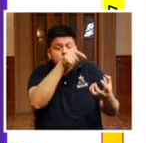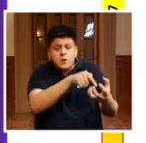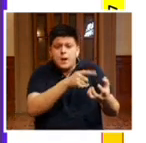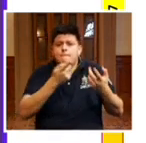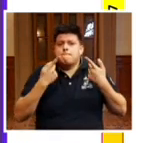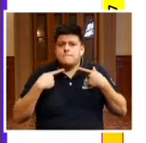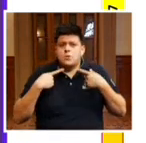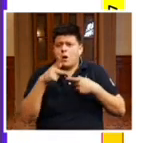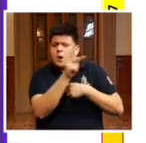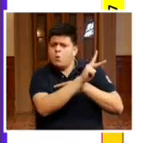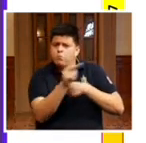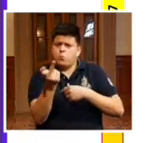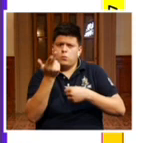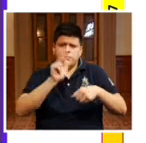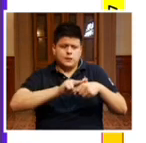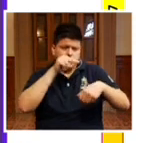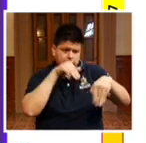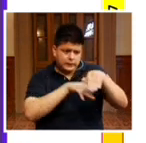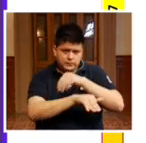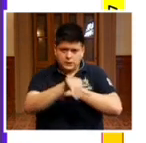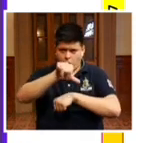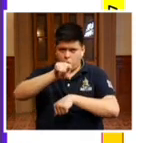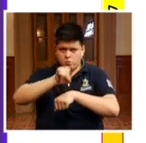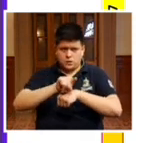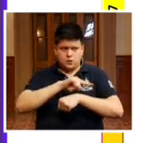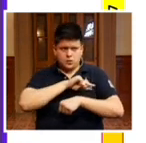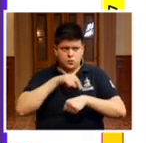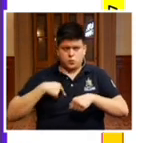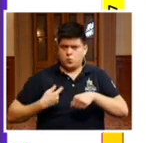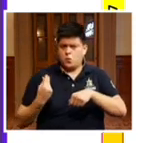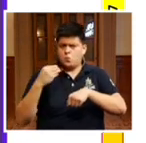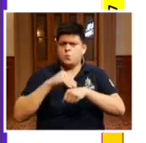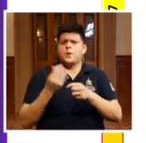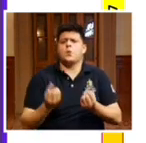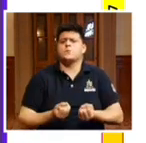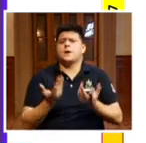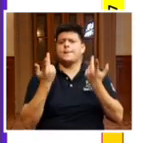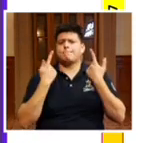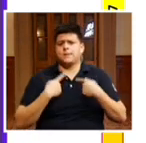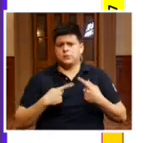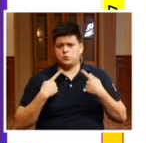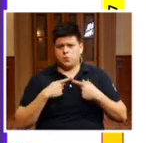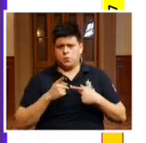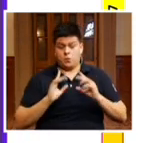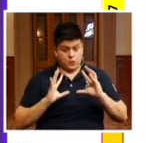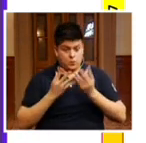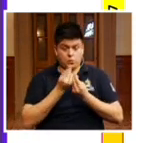en los hospitales, al día de hoy estamos contabilizando